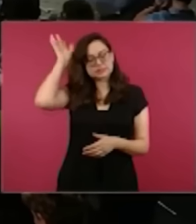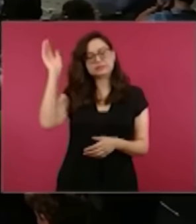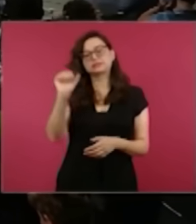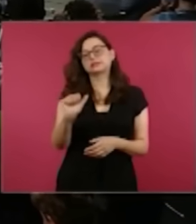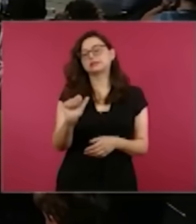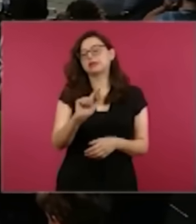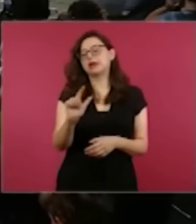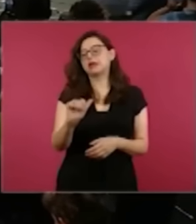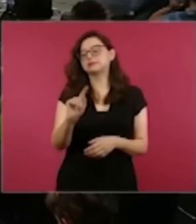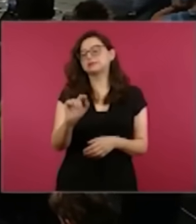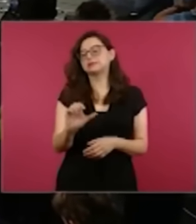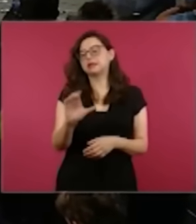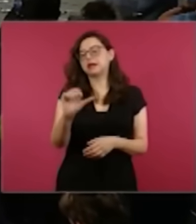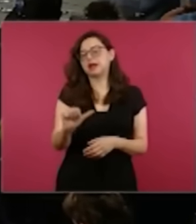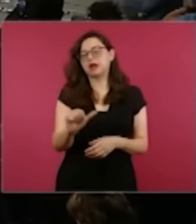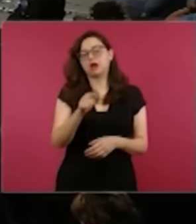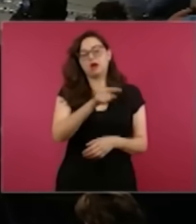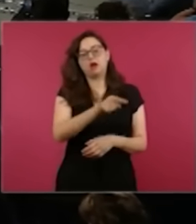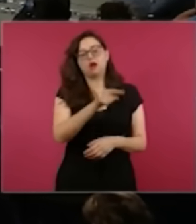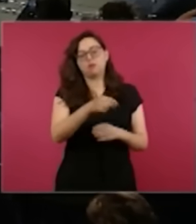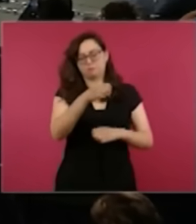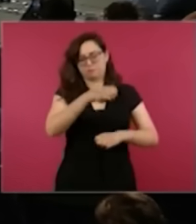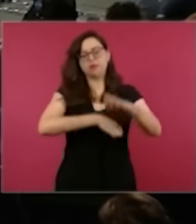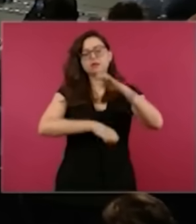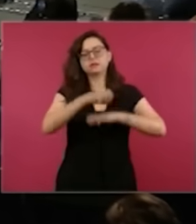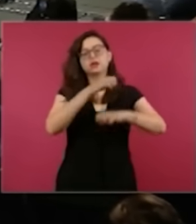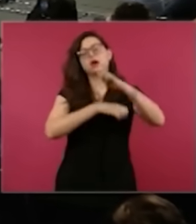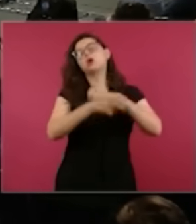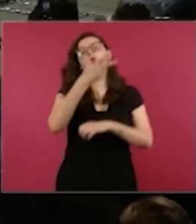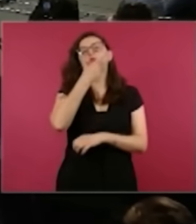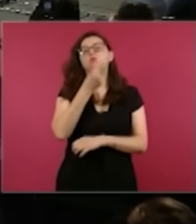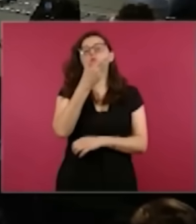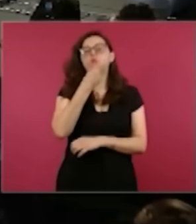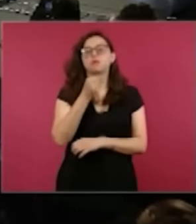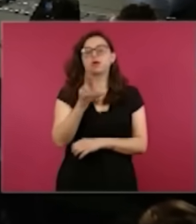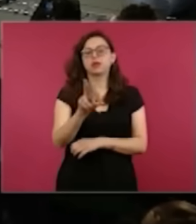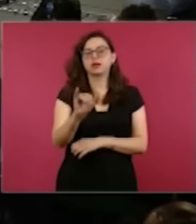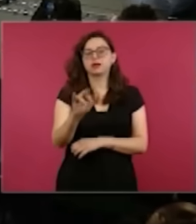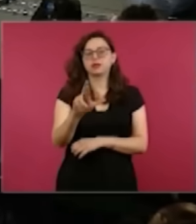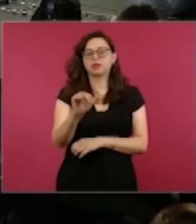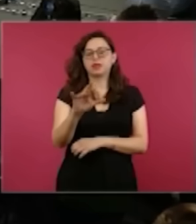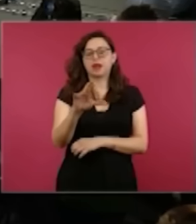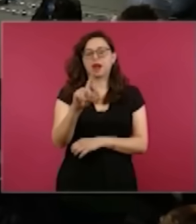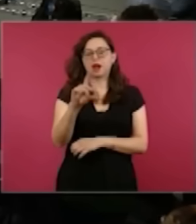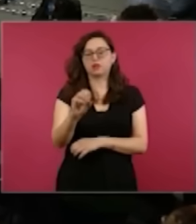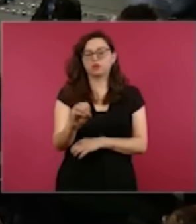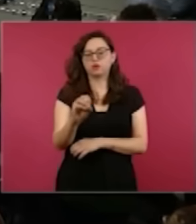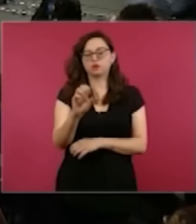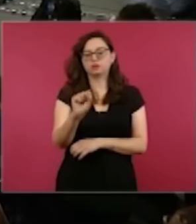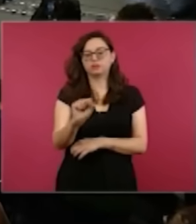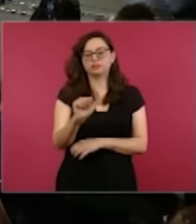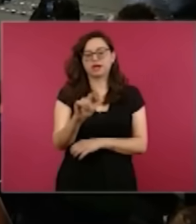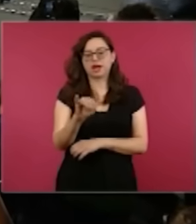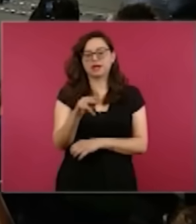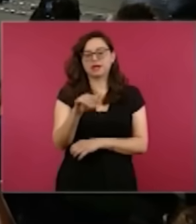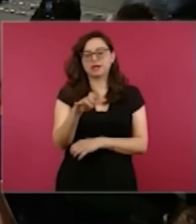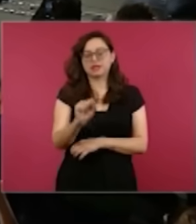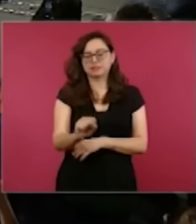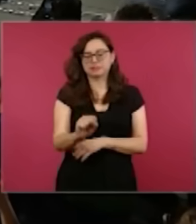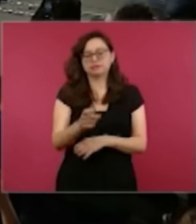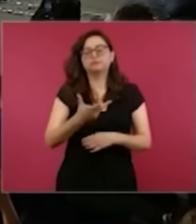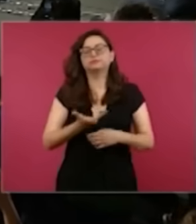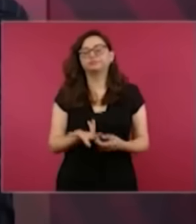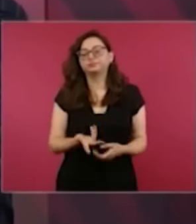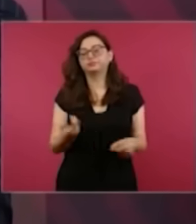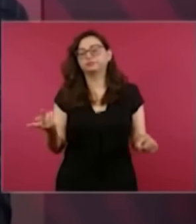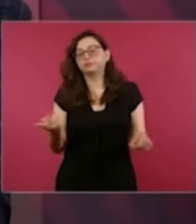vamos a enfrentar el principal problema que tenemos, que es en materia de seguridad, la violencia. El presidente